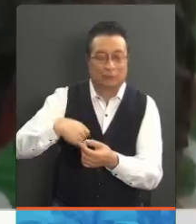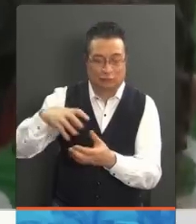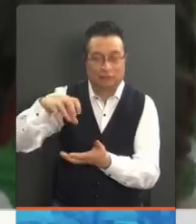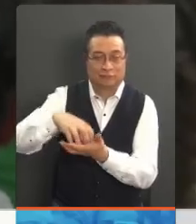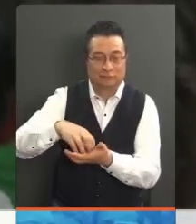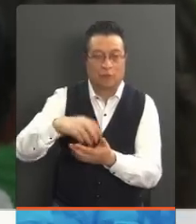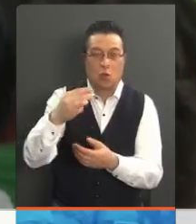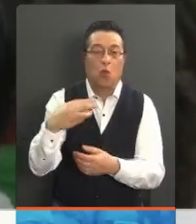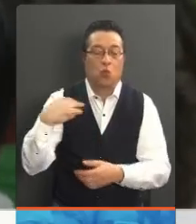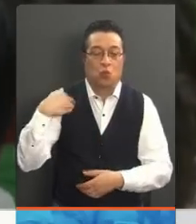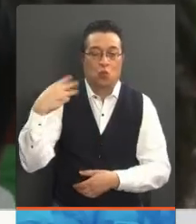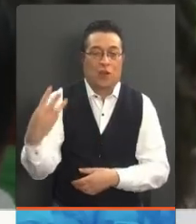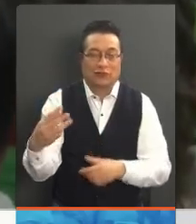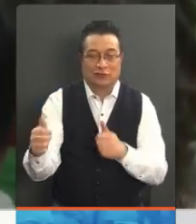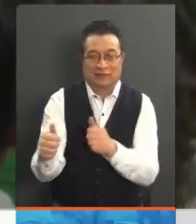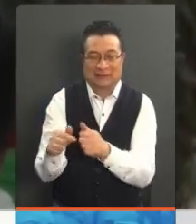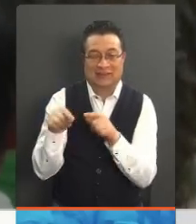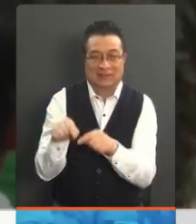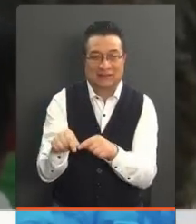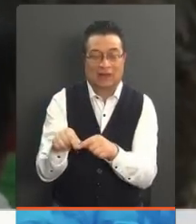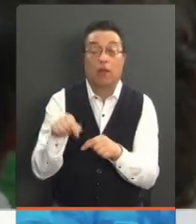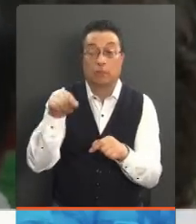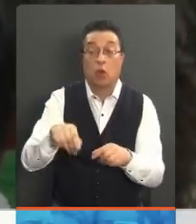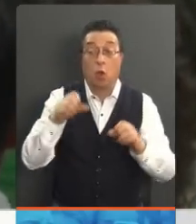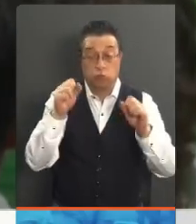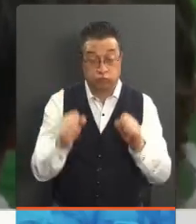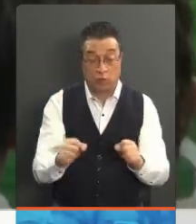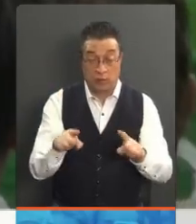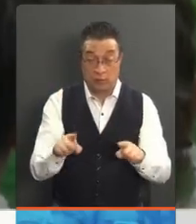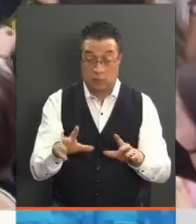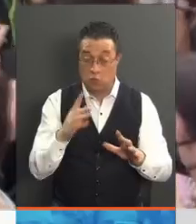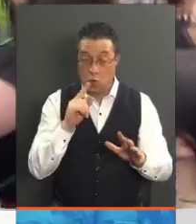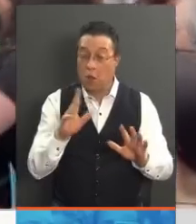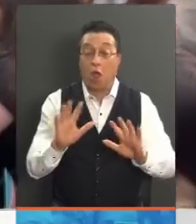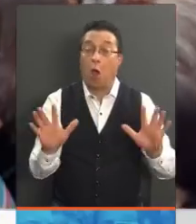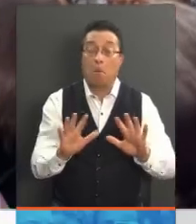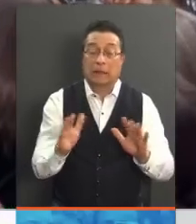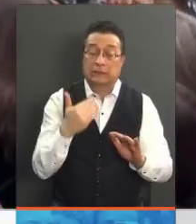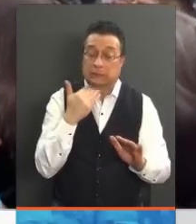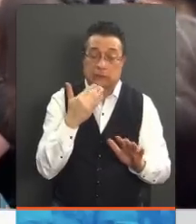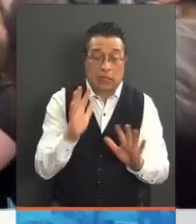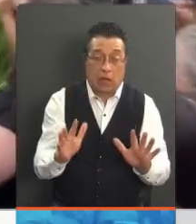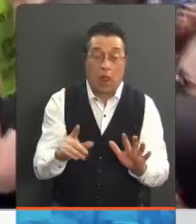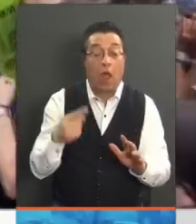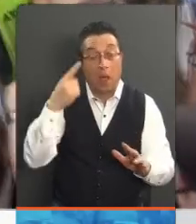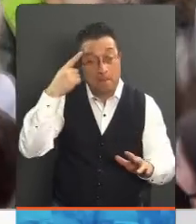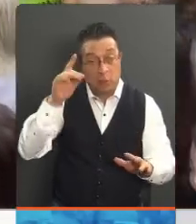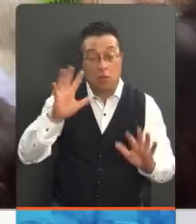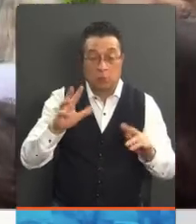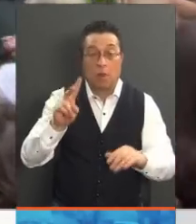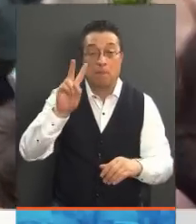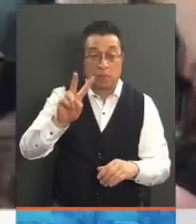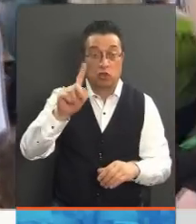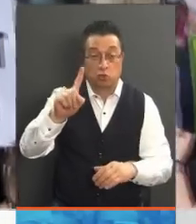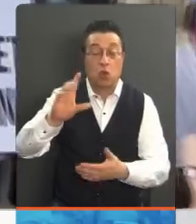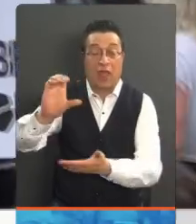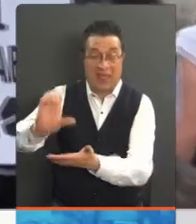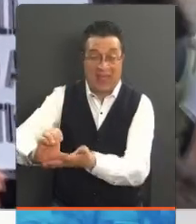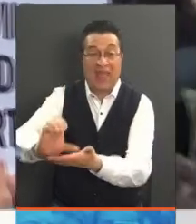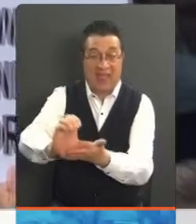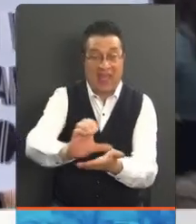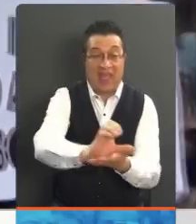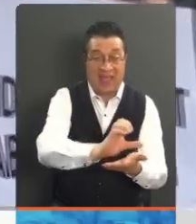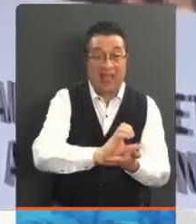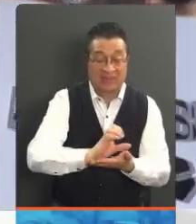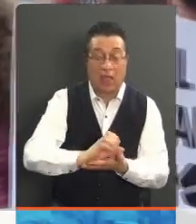de Washington, pero, por ejemplo, acá posiblemente no pase nada, pero en al menos 21 estados, posiblemente